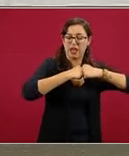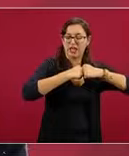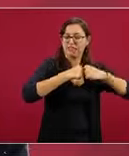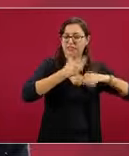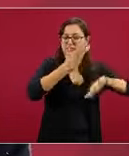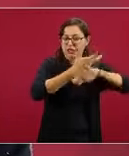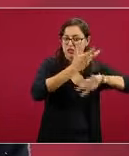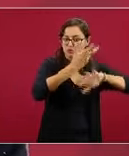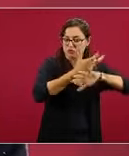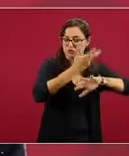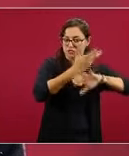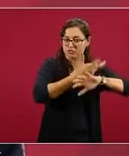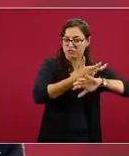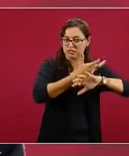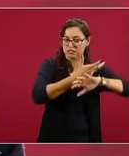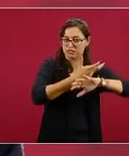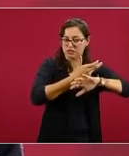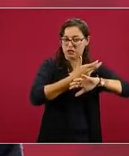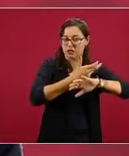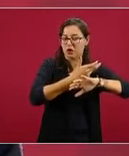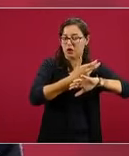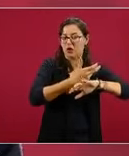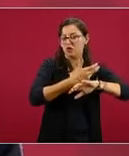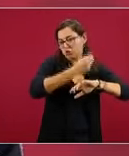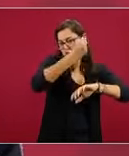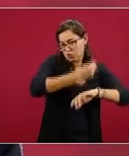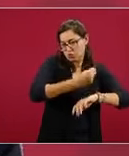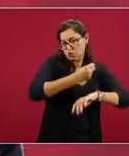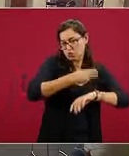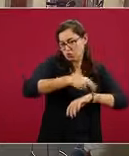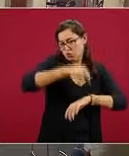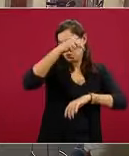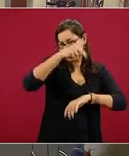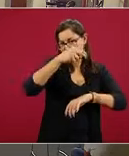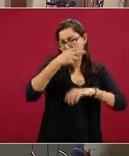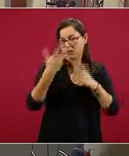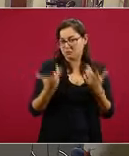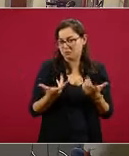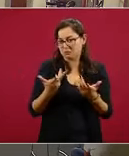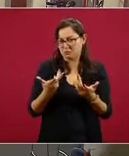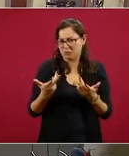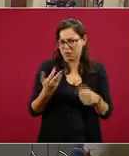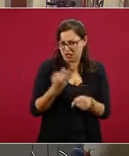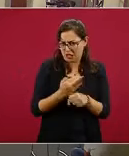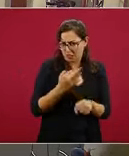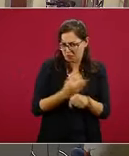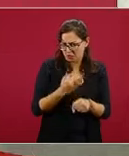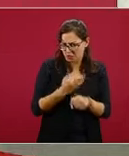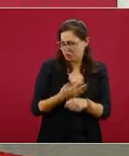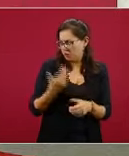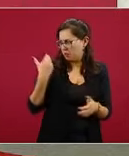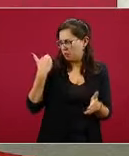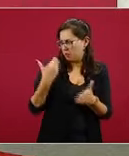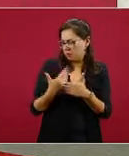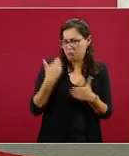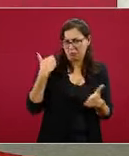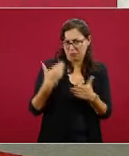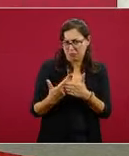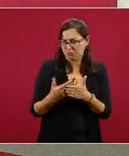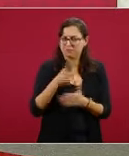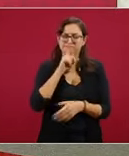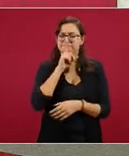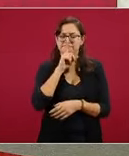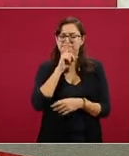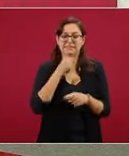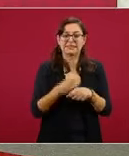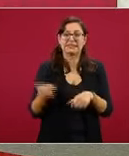Unidos y de los estados del norte de México no son recientes, son diferencias que han habido desde un inicio. De hecho,